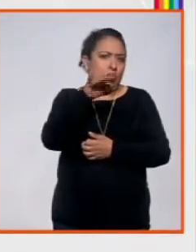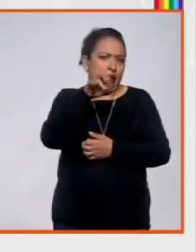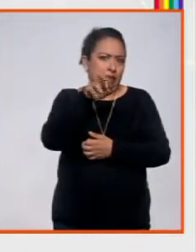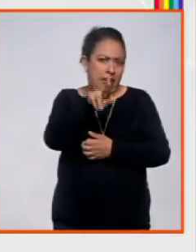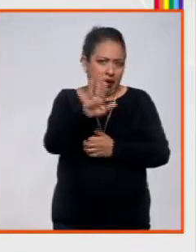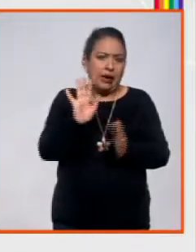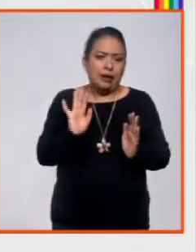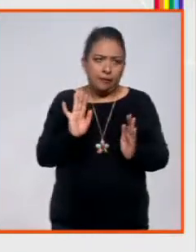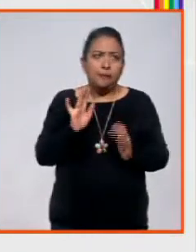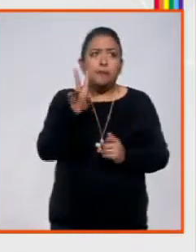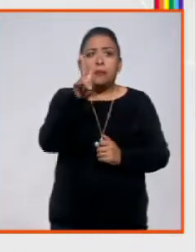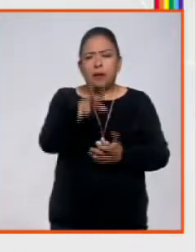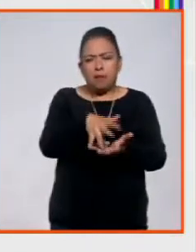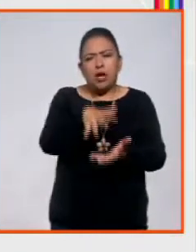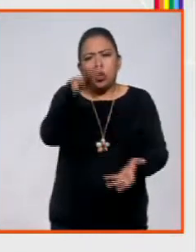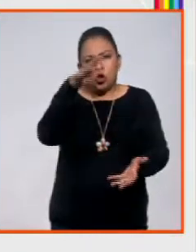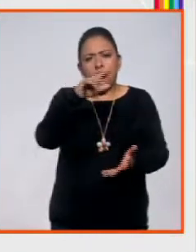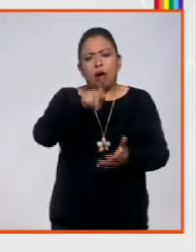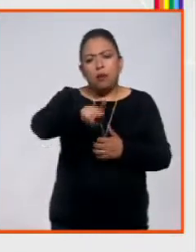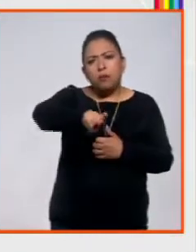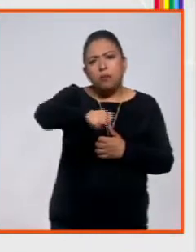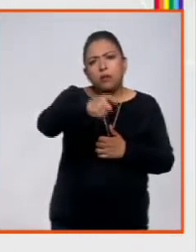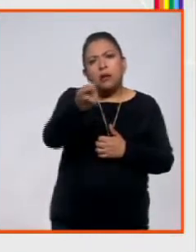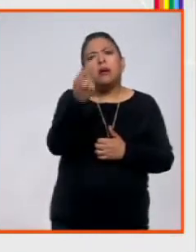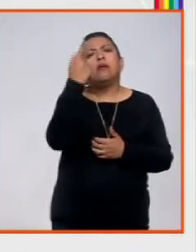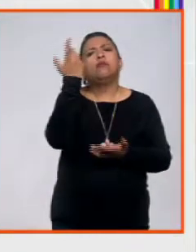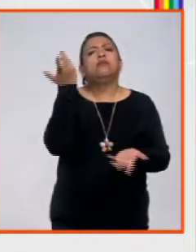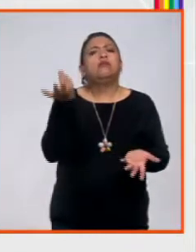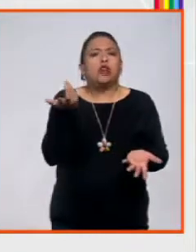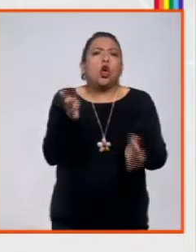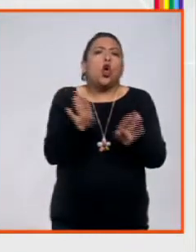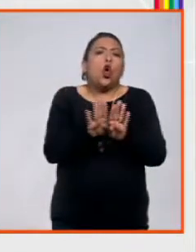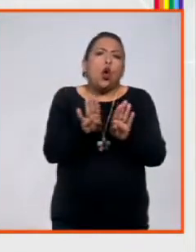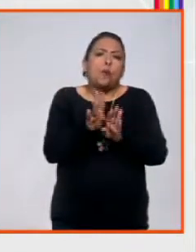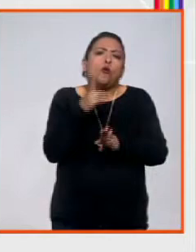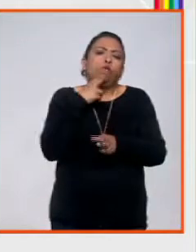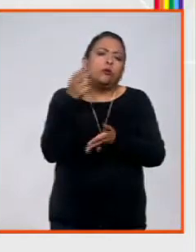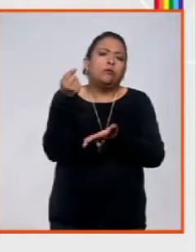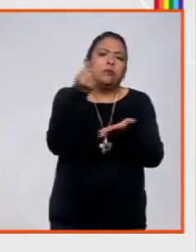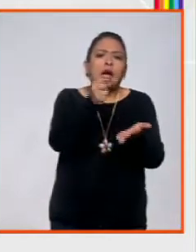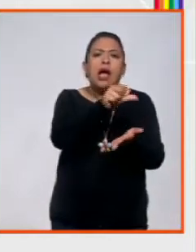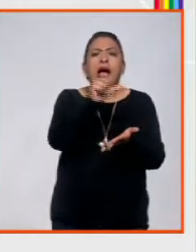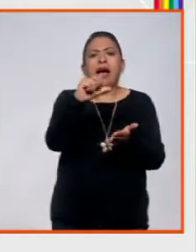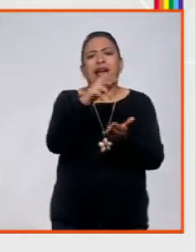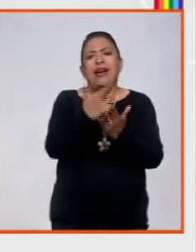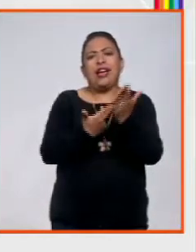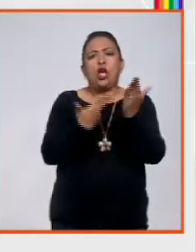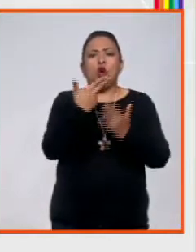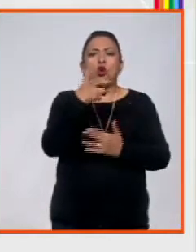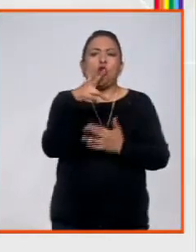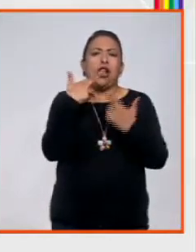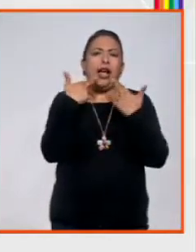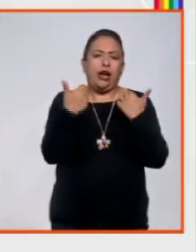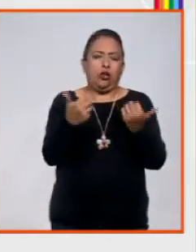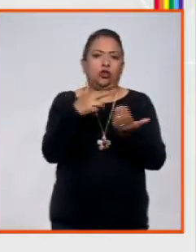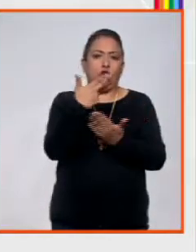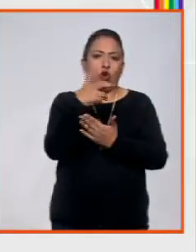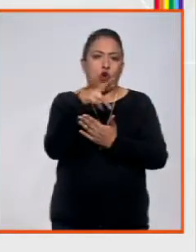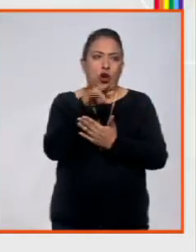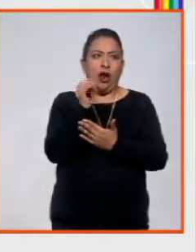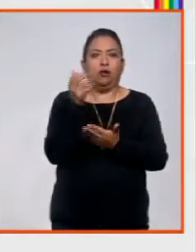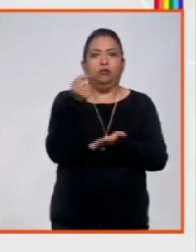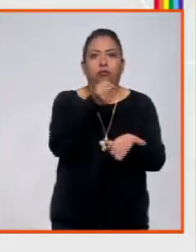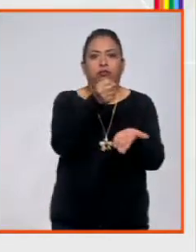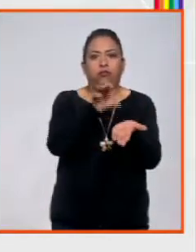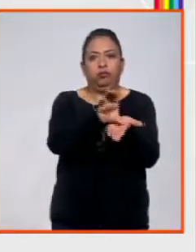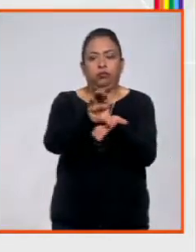evidentemente la mayoría de los programas se hacen con partidas de honorarios es decir con recursos de honorarios